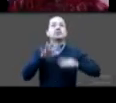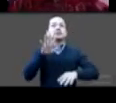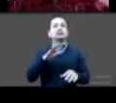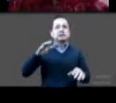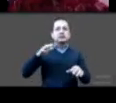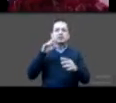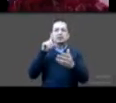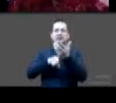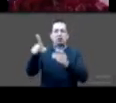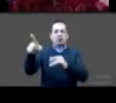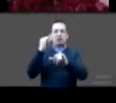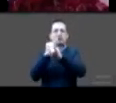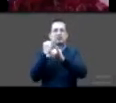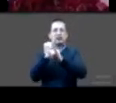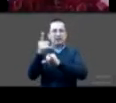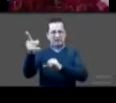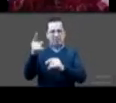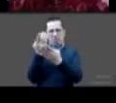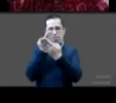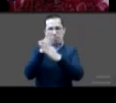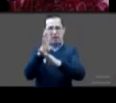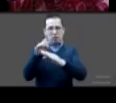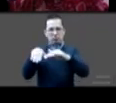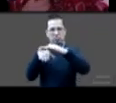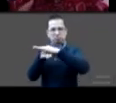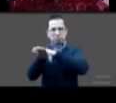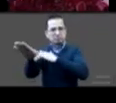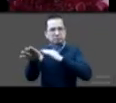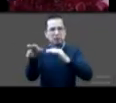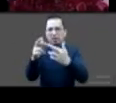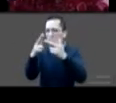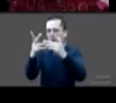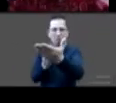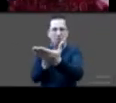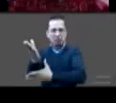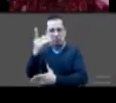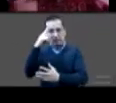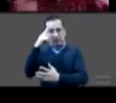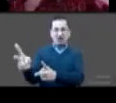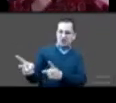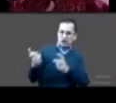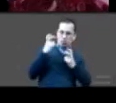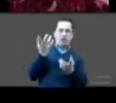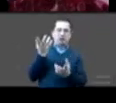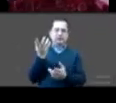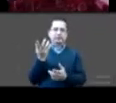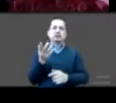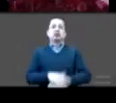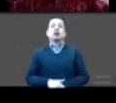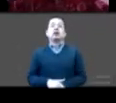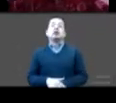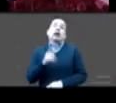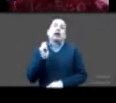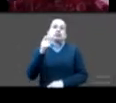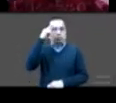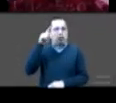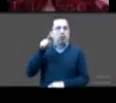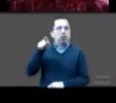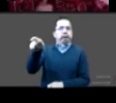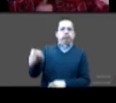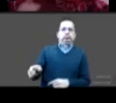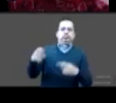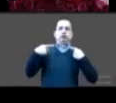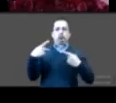servicios financieros en línea, ¿no? Son delitos que atentan, hay uno contra el desarrollo de la